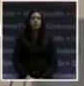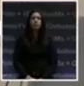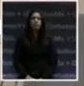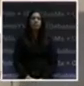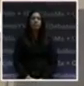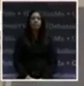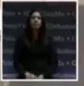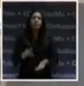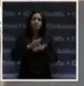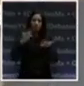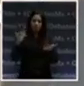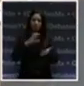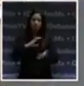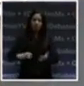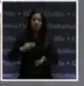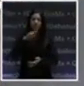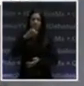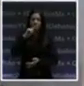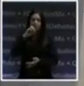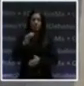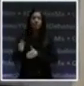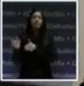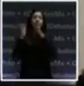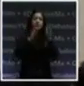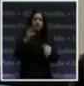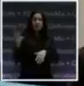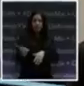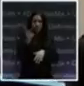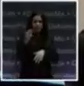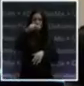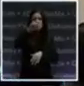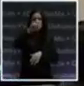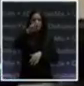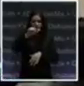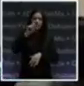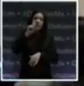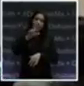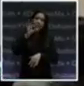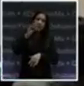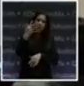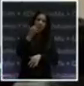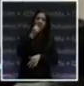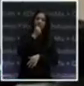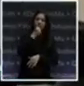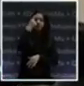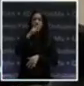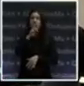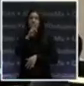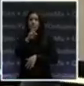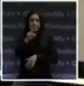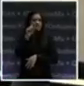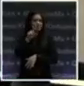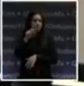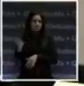amable. Muchas gracias. La siguiente pregunta para el candidato Luis Bernardo Nava Guerrero también tiene 45 segundos. Es la